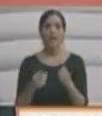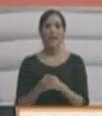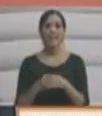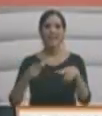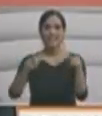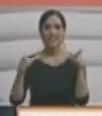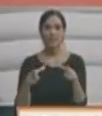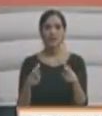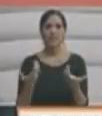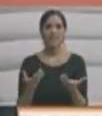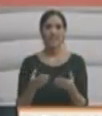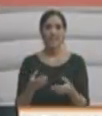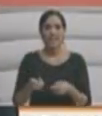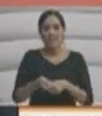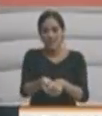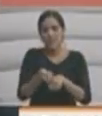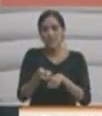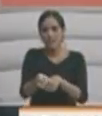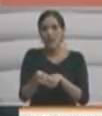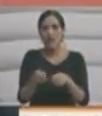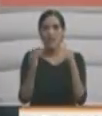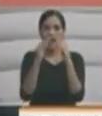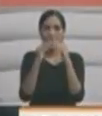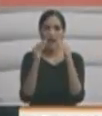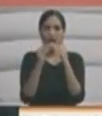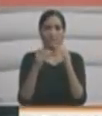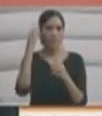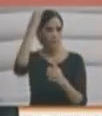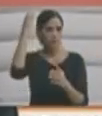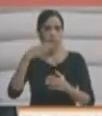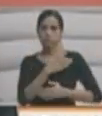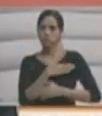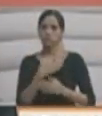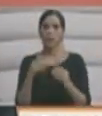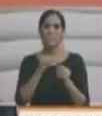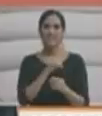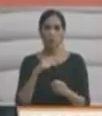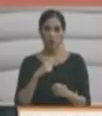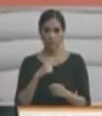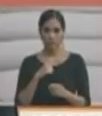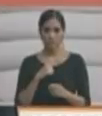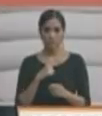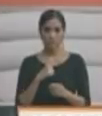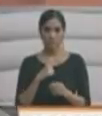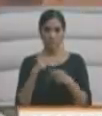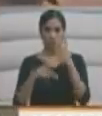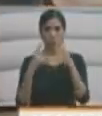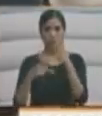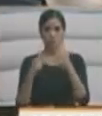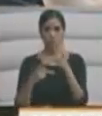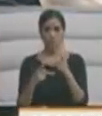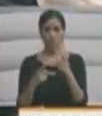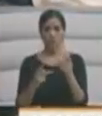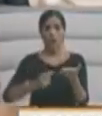higiene del hogar y aseo personal. Firmaron 17